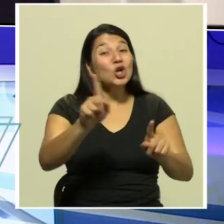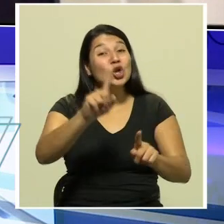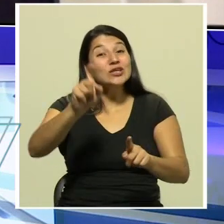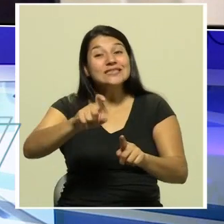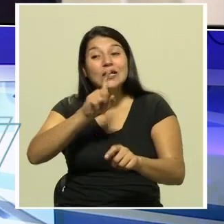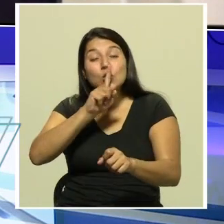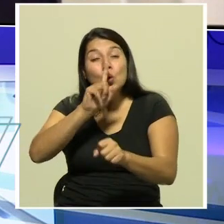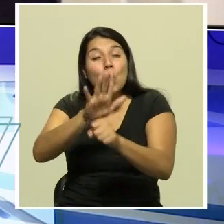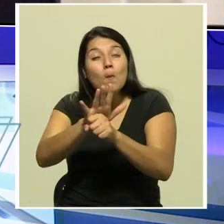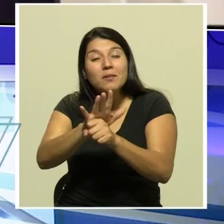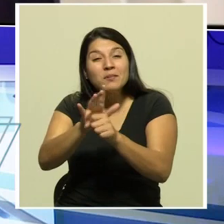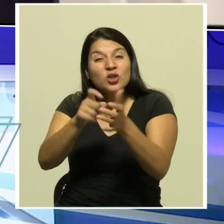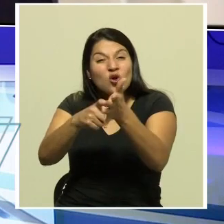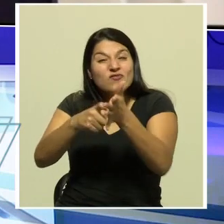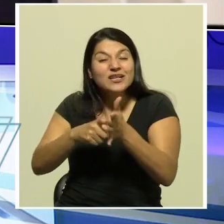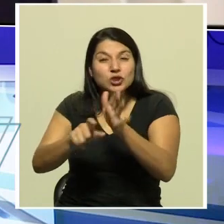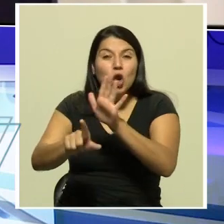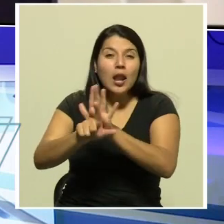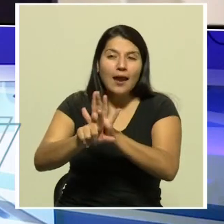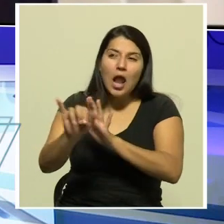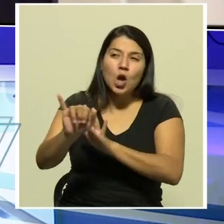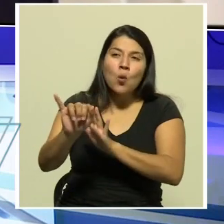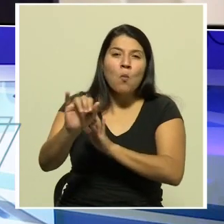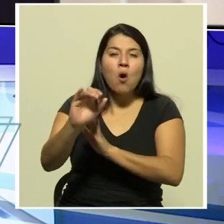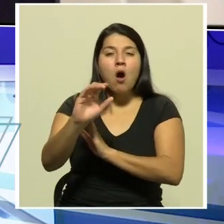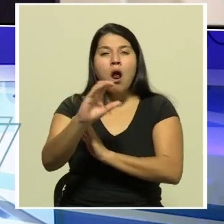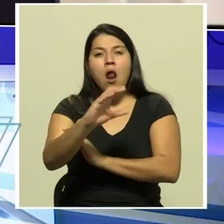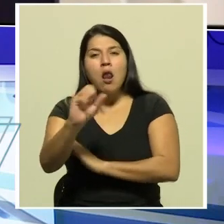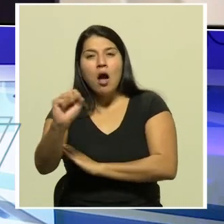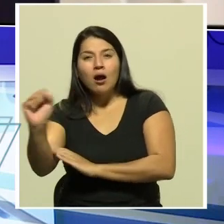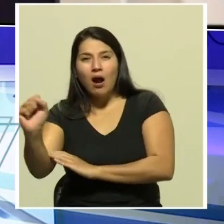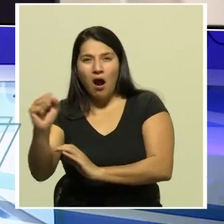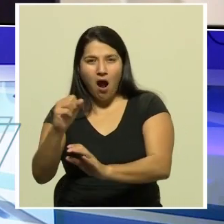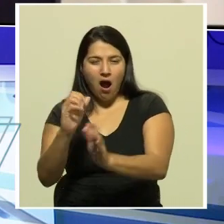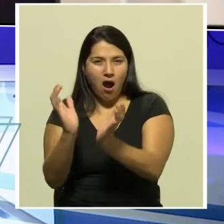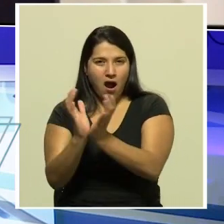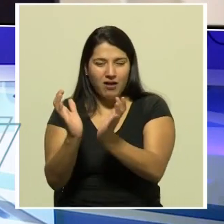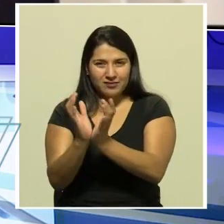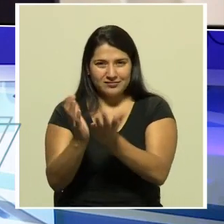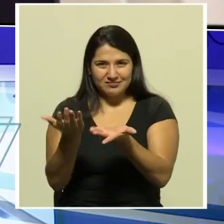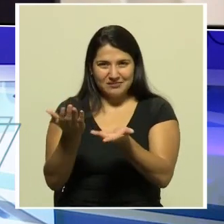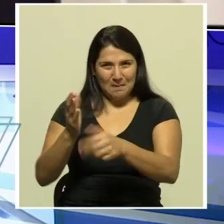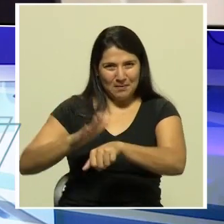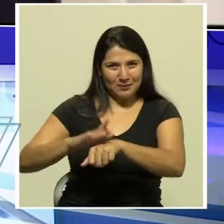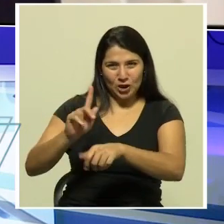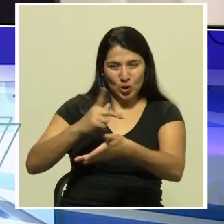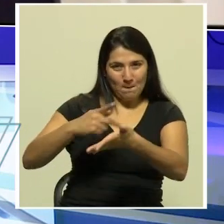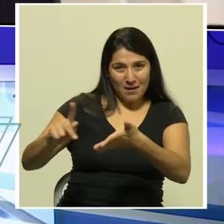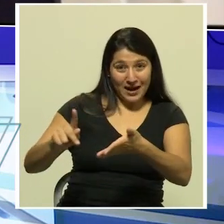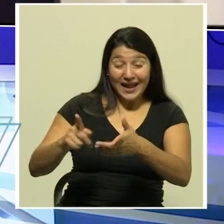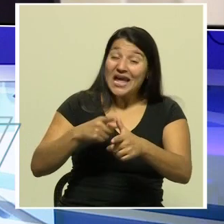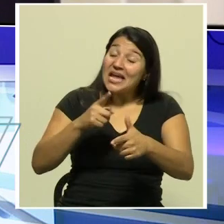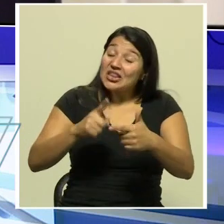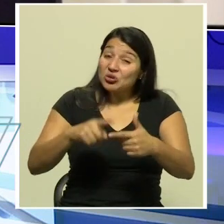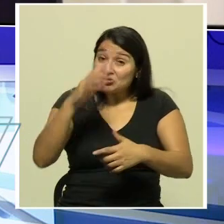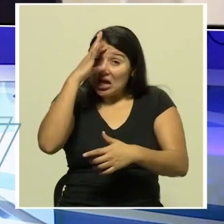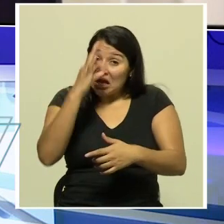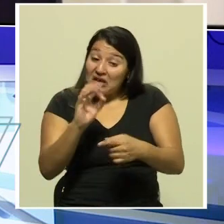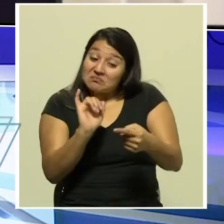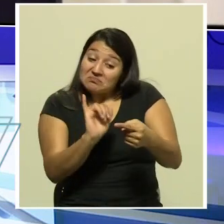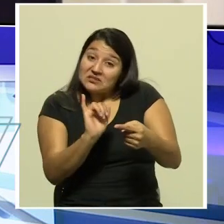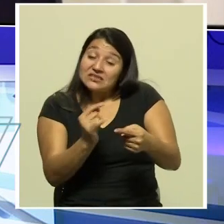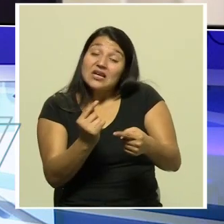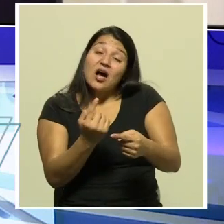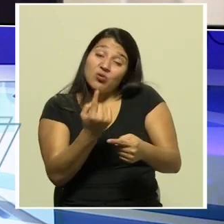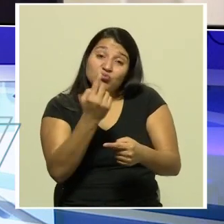legales, ¿verdad? De la caja y otros derechos fundamentales. Entonces yo pienso que esta es una de las